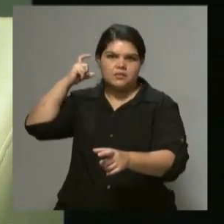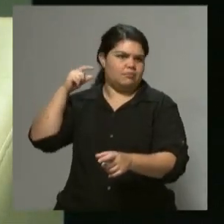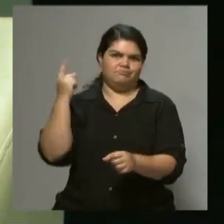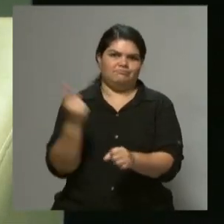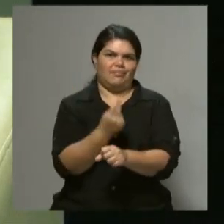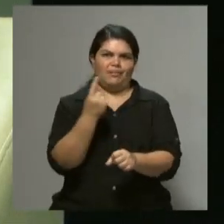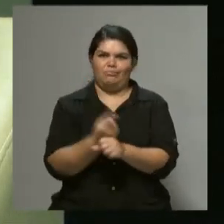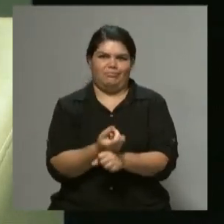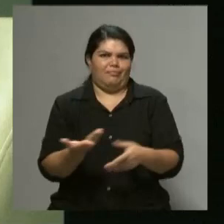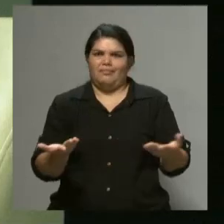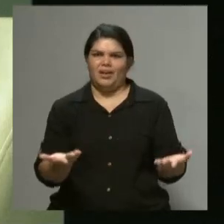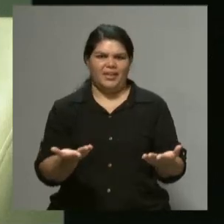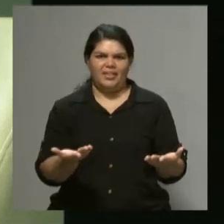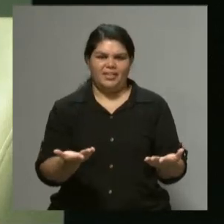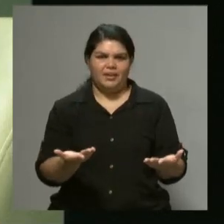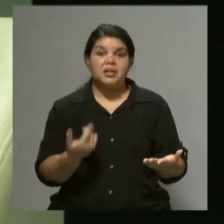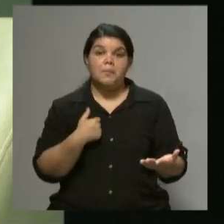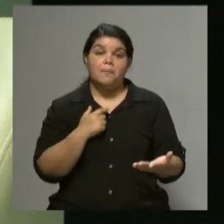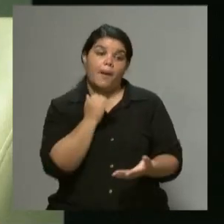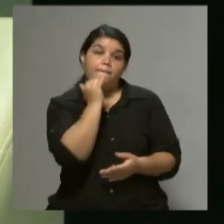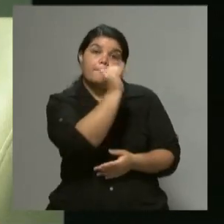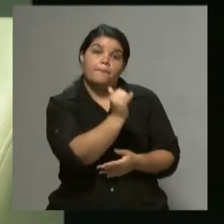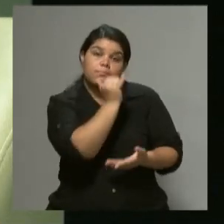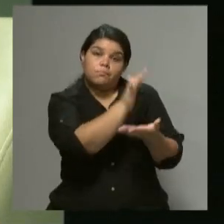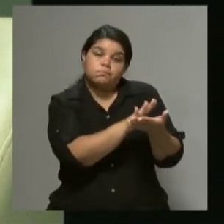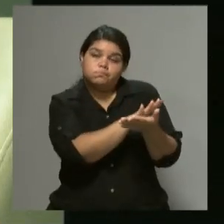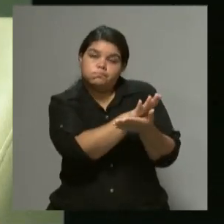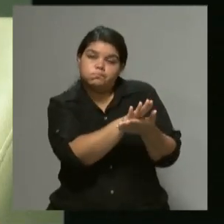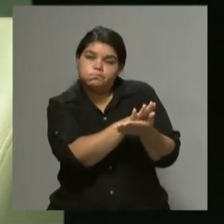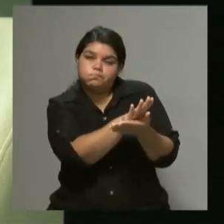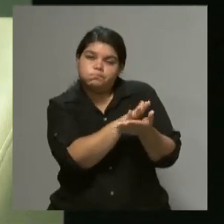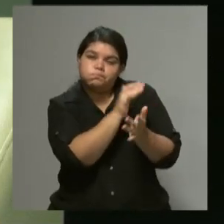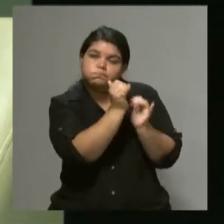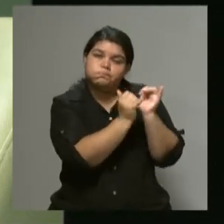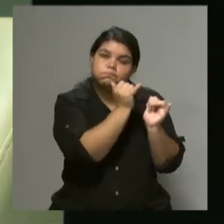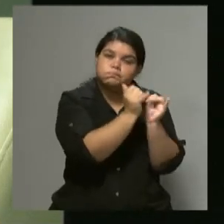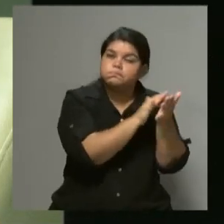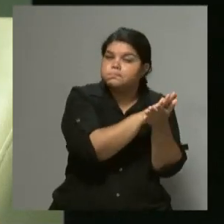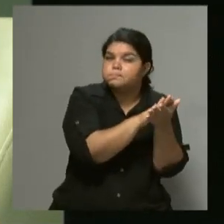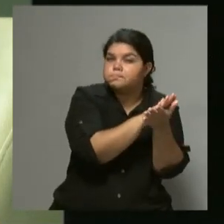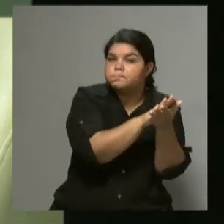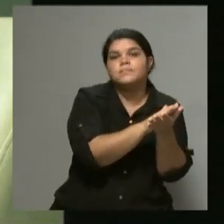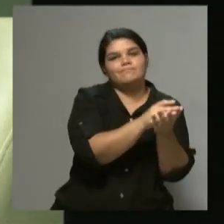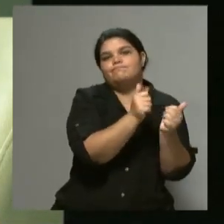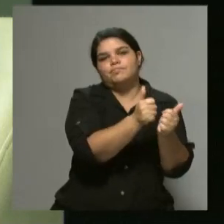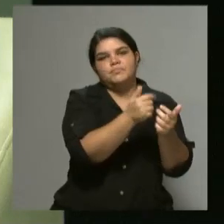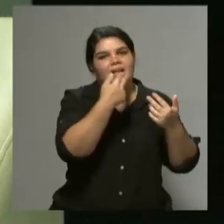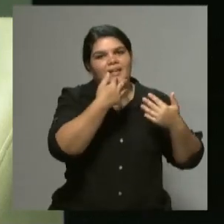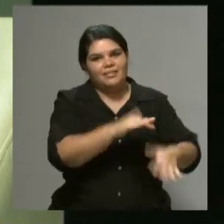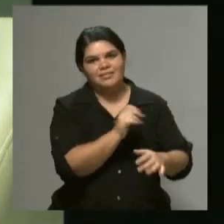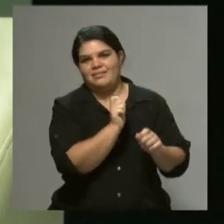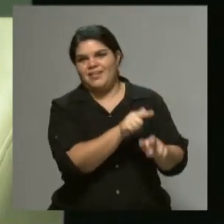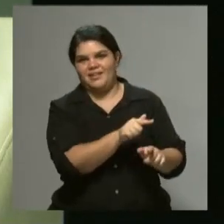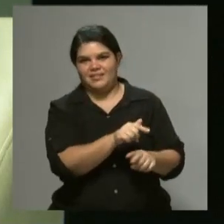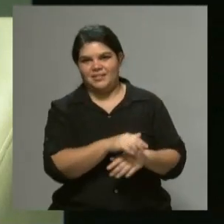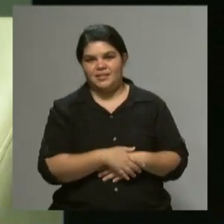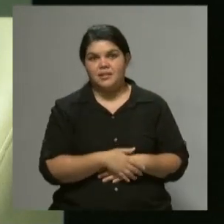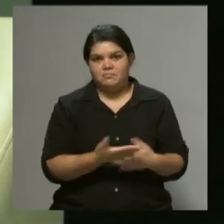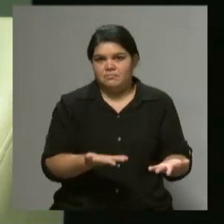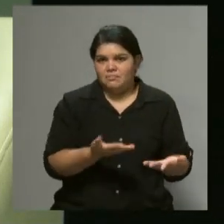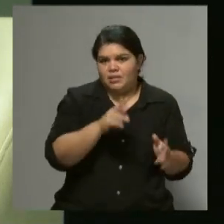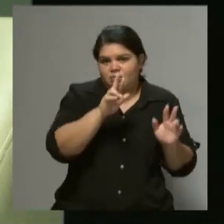Sucede, pero uno también trata de explicarle y de bajarlo a tierra para que lo entiendan. Pero sí, también es una